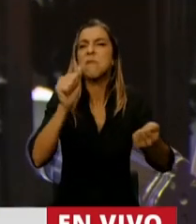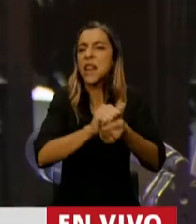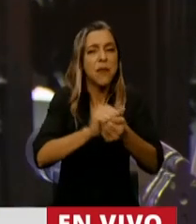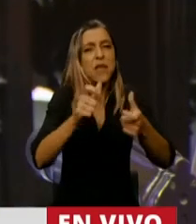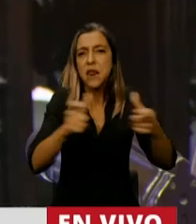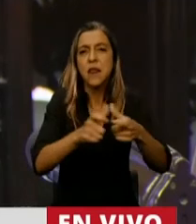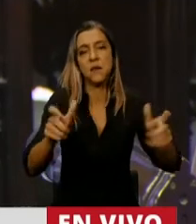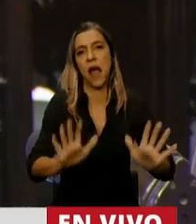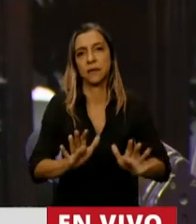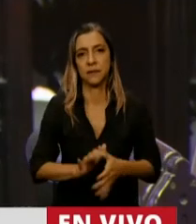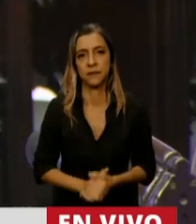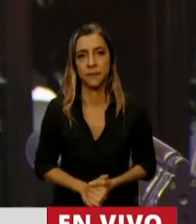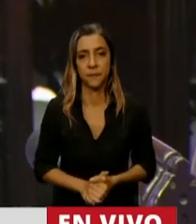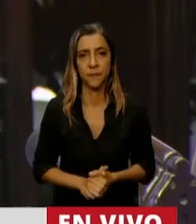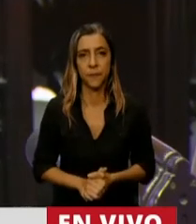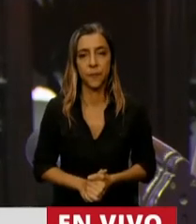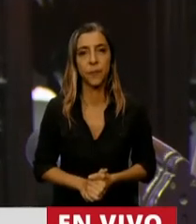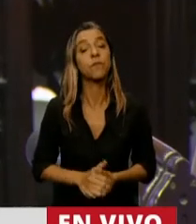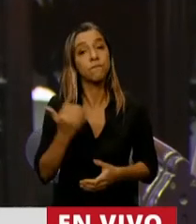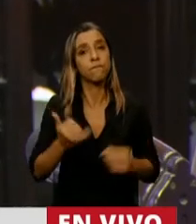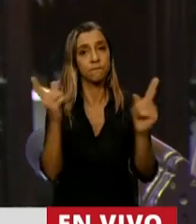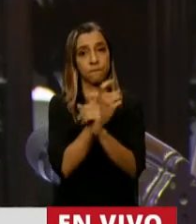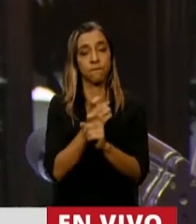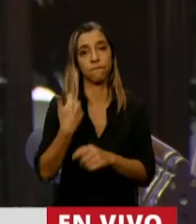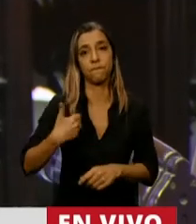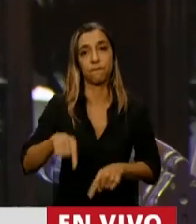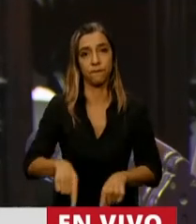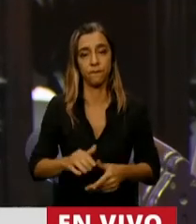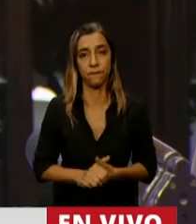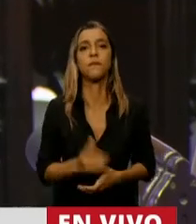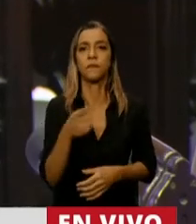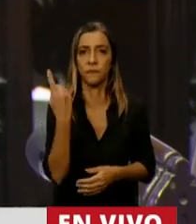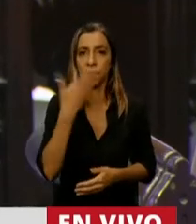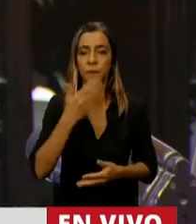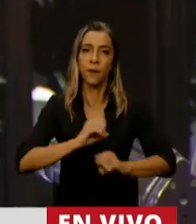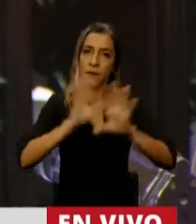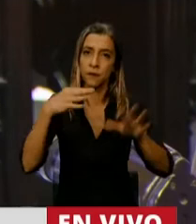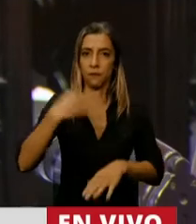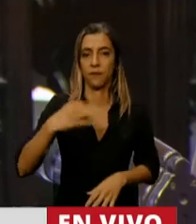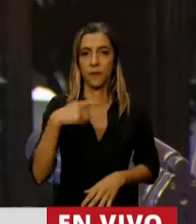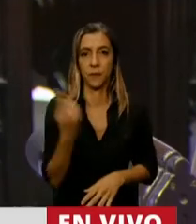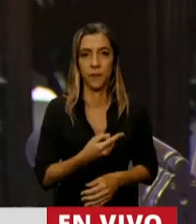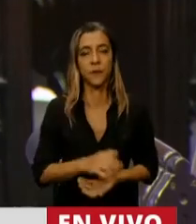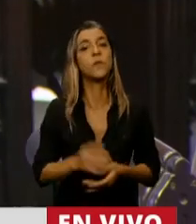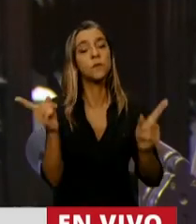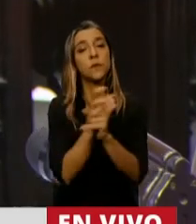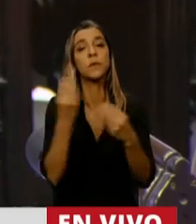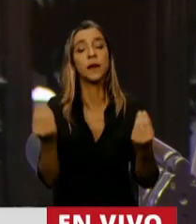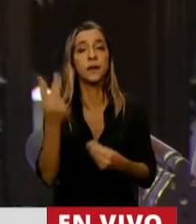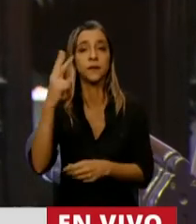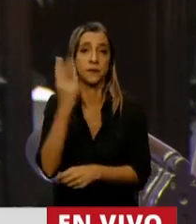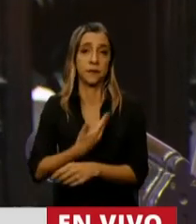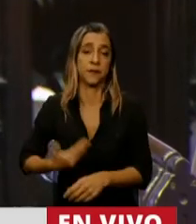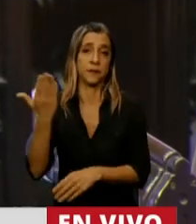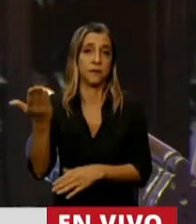imprimir. Hay un problema en la Argentina, hay que hablar claro. El problema es la